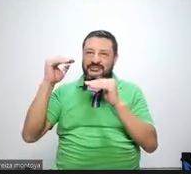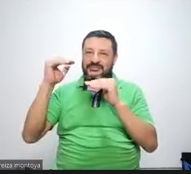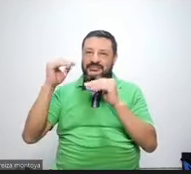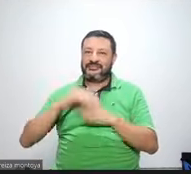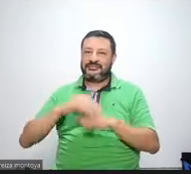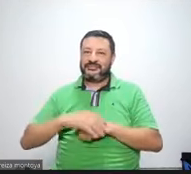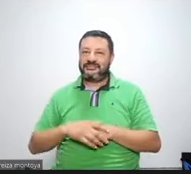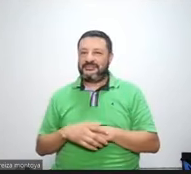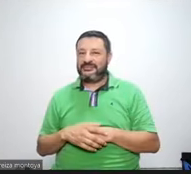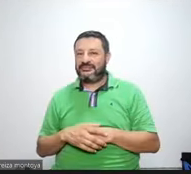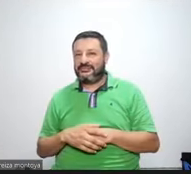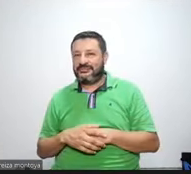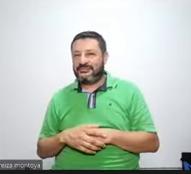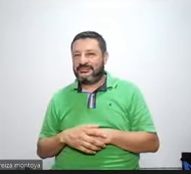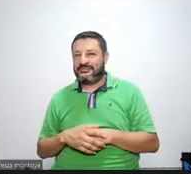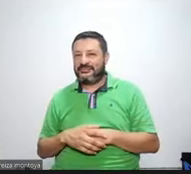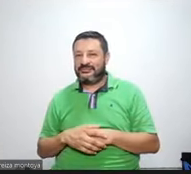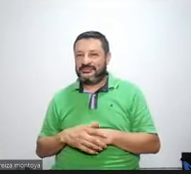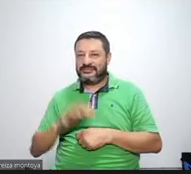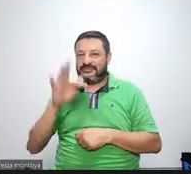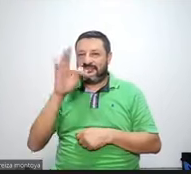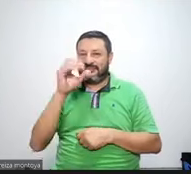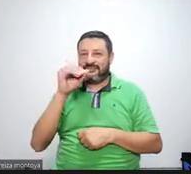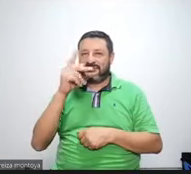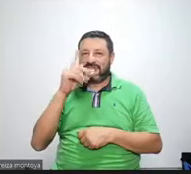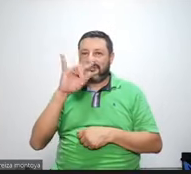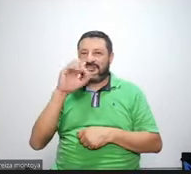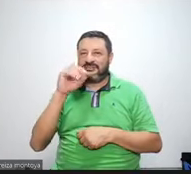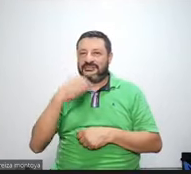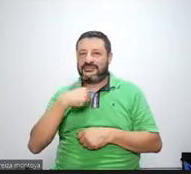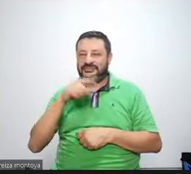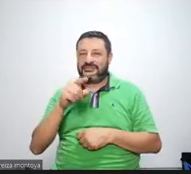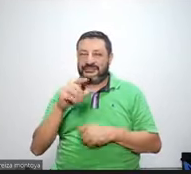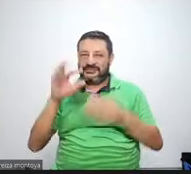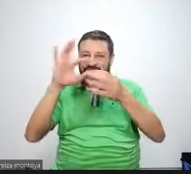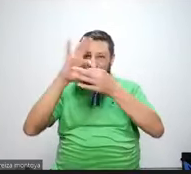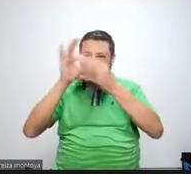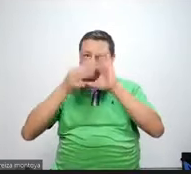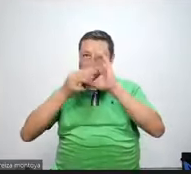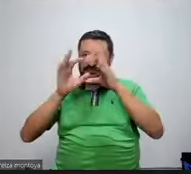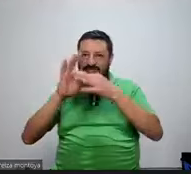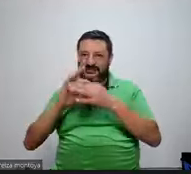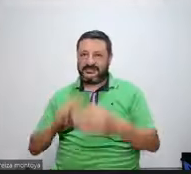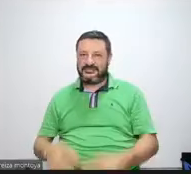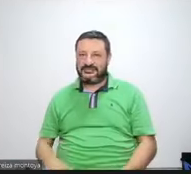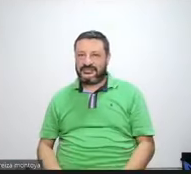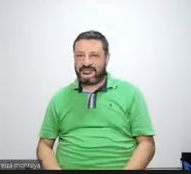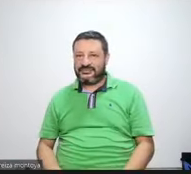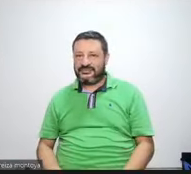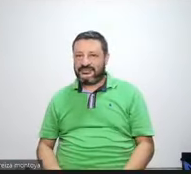En ese de Tokio no empecé tan bien porque estaba como en un periodo como raro de mi carrera, pues